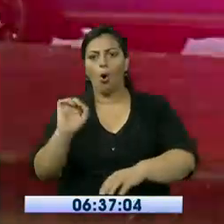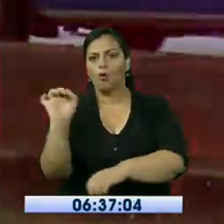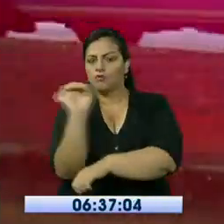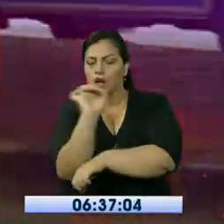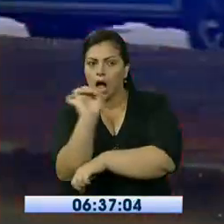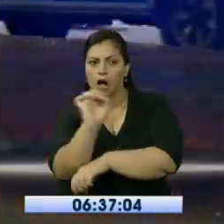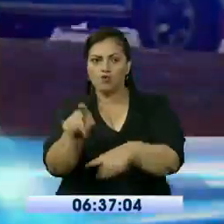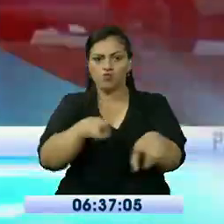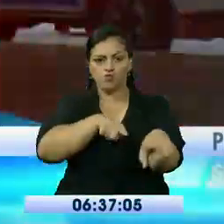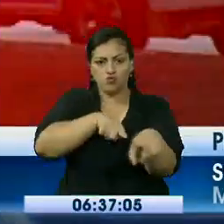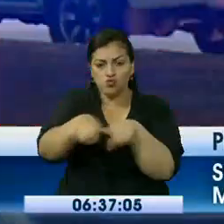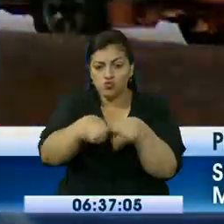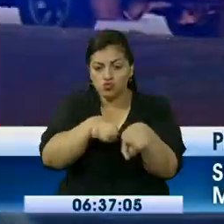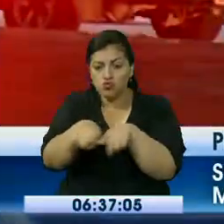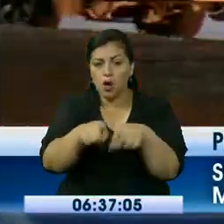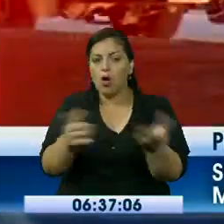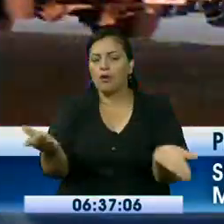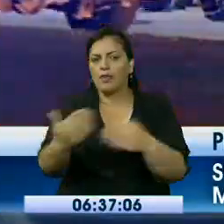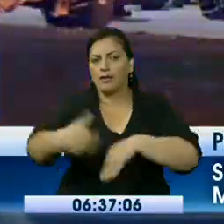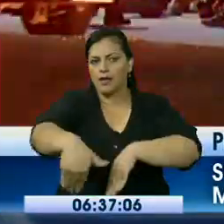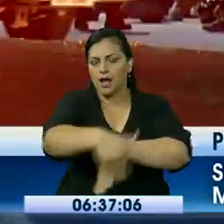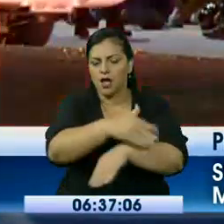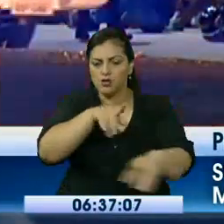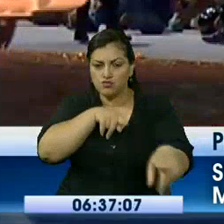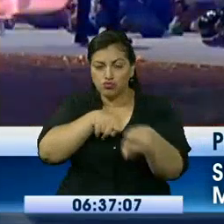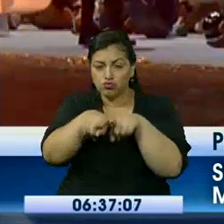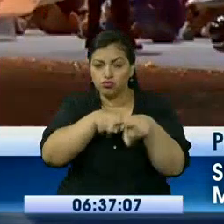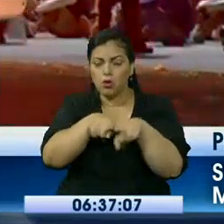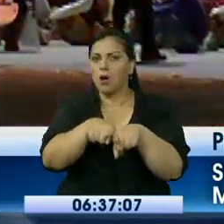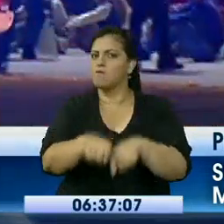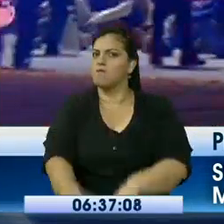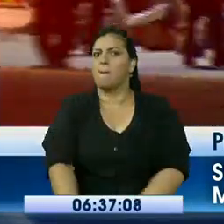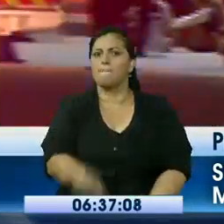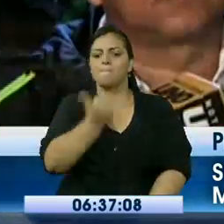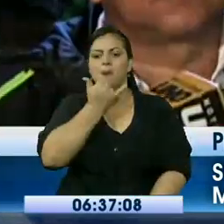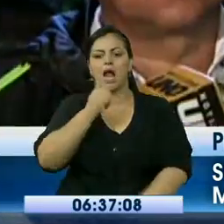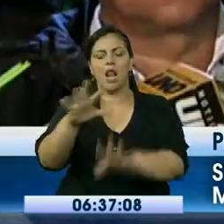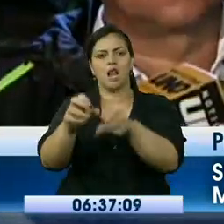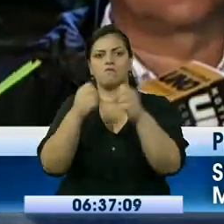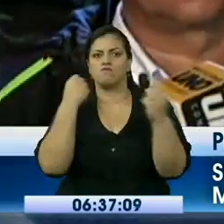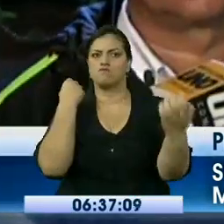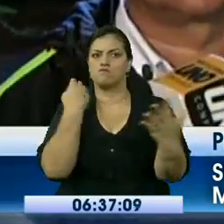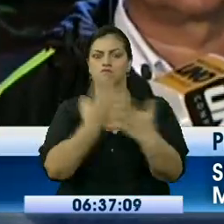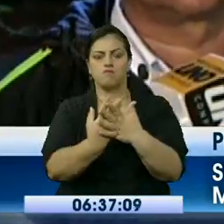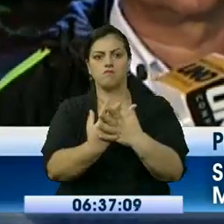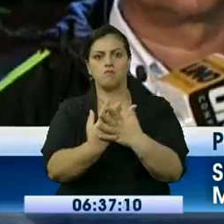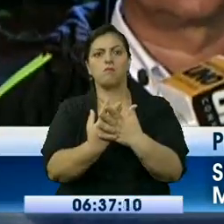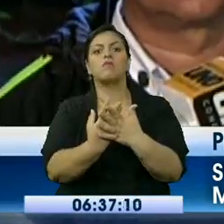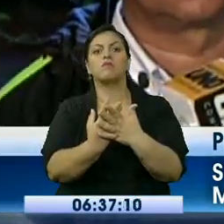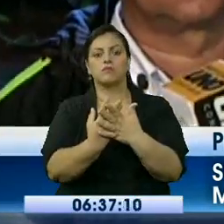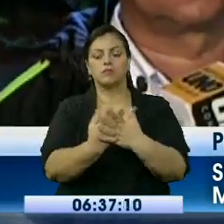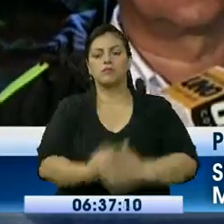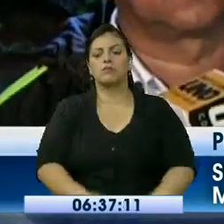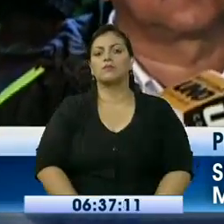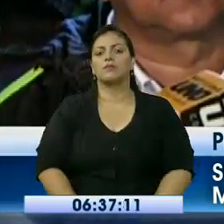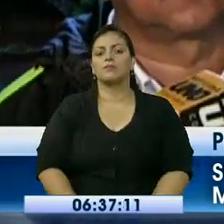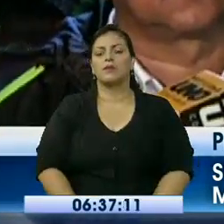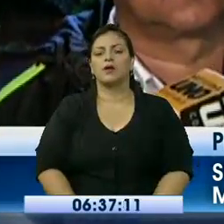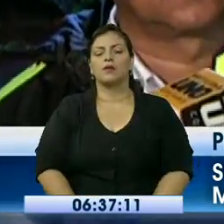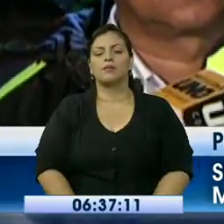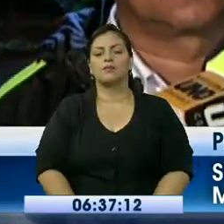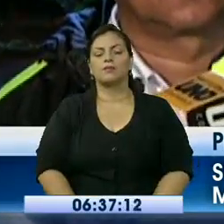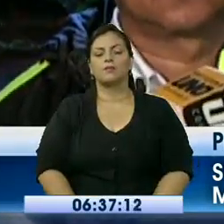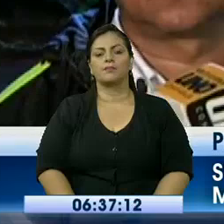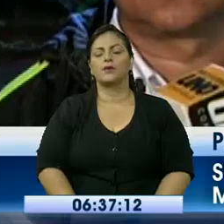competencia en la vía pública, se le aplica lo que dice el COIN, que es detención del vehículo 7 días y sanción al conductor de 2 salarios básicos